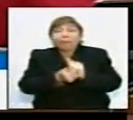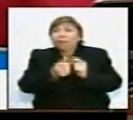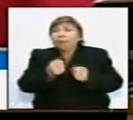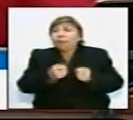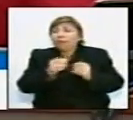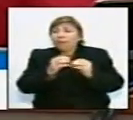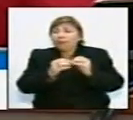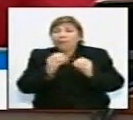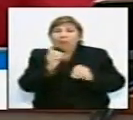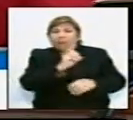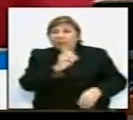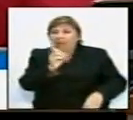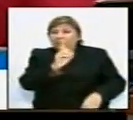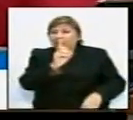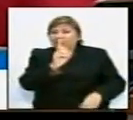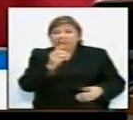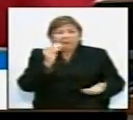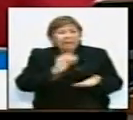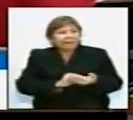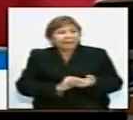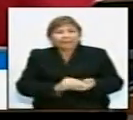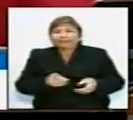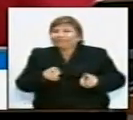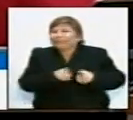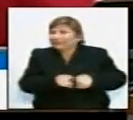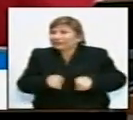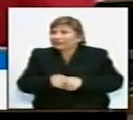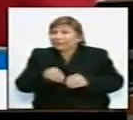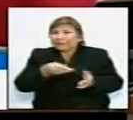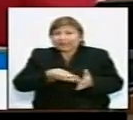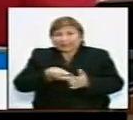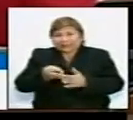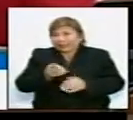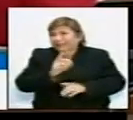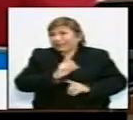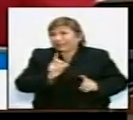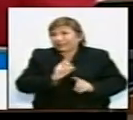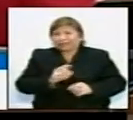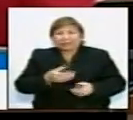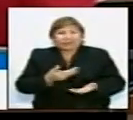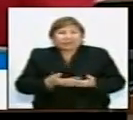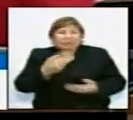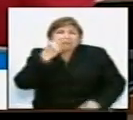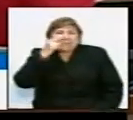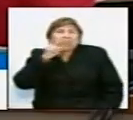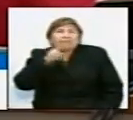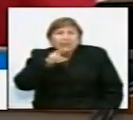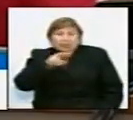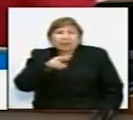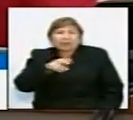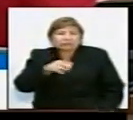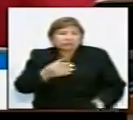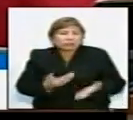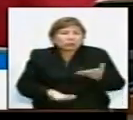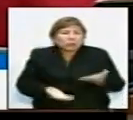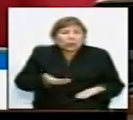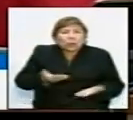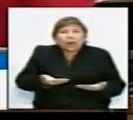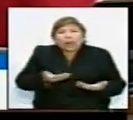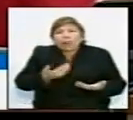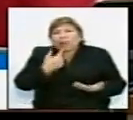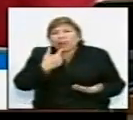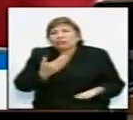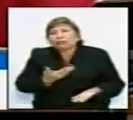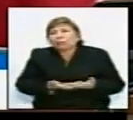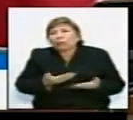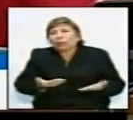implica no volver a hacer las cosas de la misma manera, sino realmente mirar cuáles son las condiciones que tendríamos